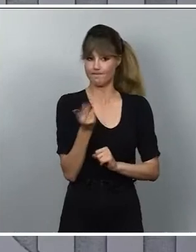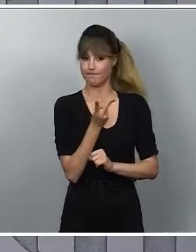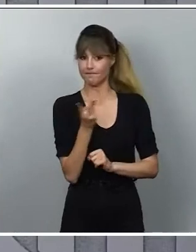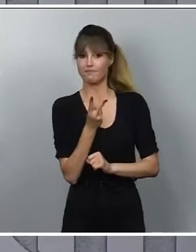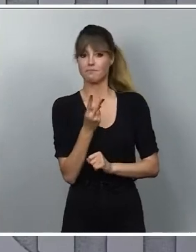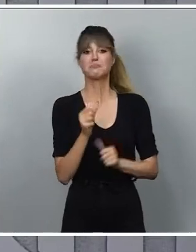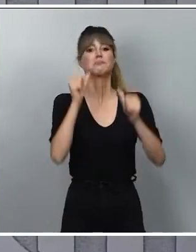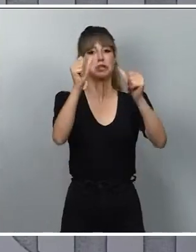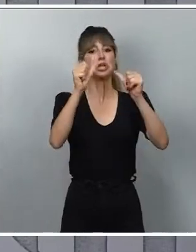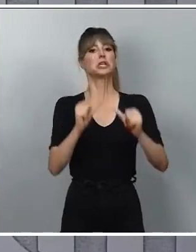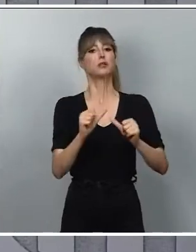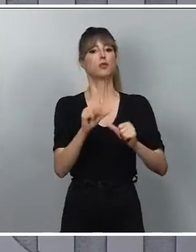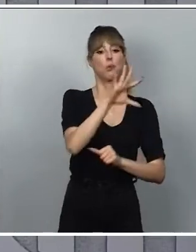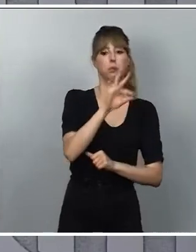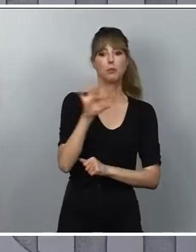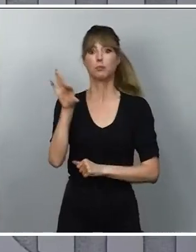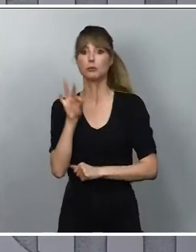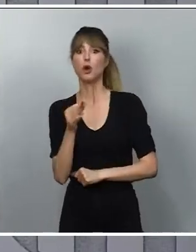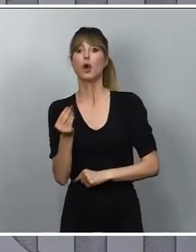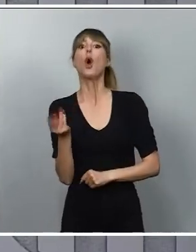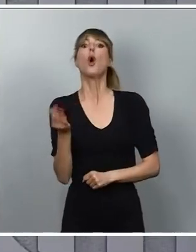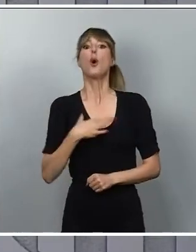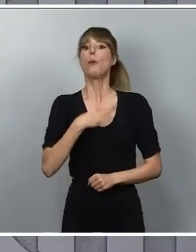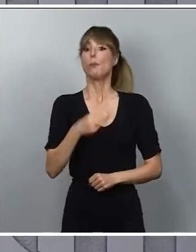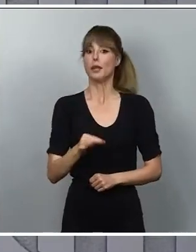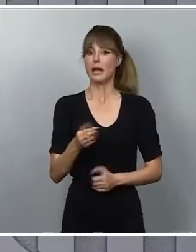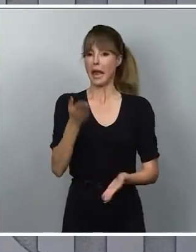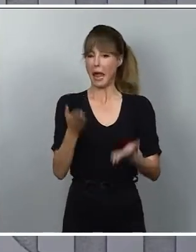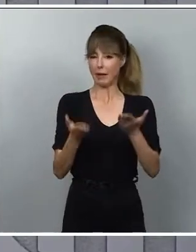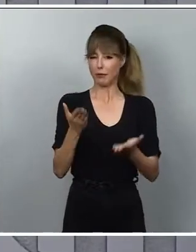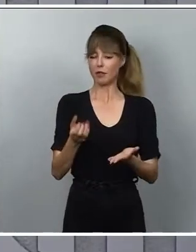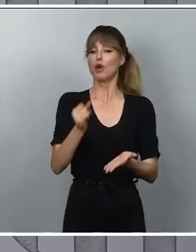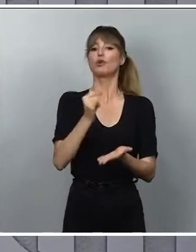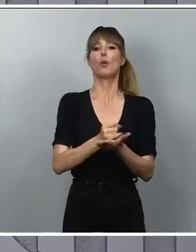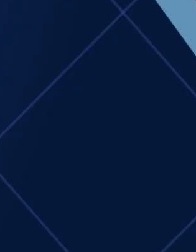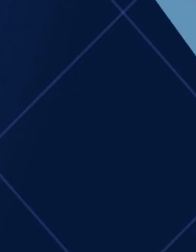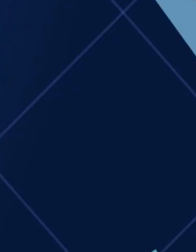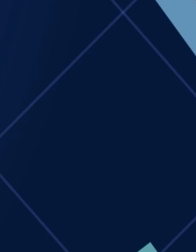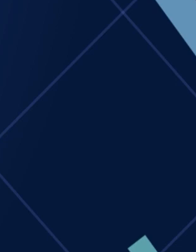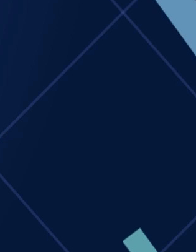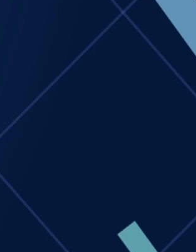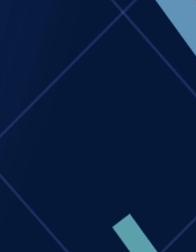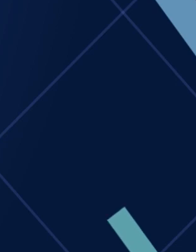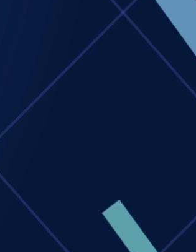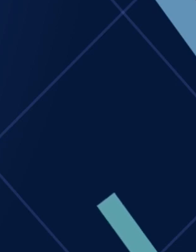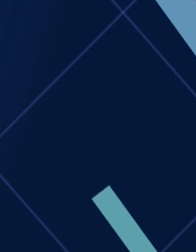el título de la otra mediante una prueba de evaluación y un periodo formativo